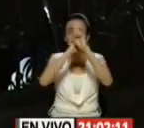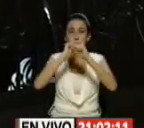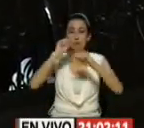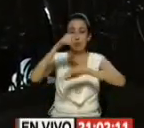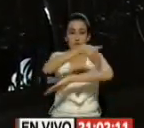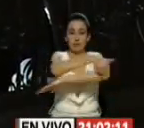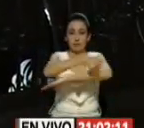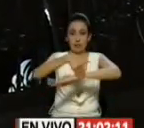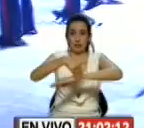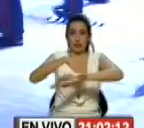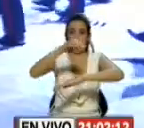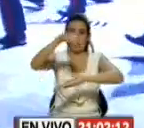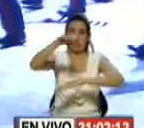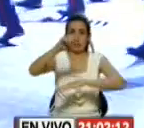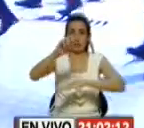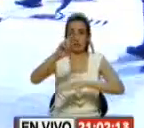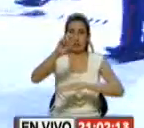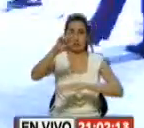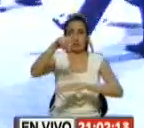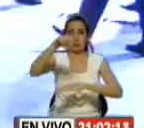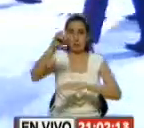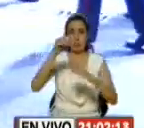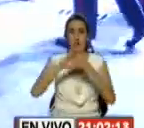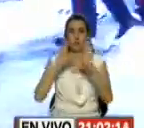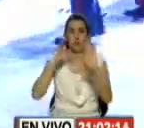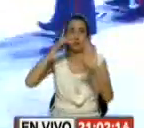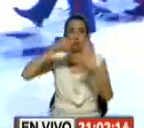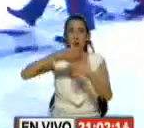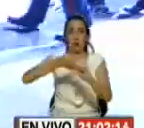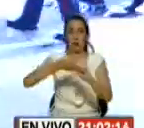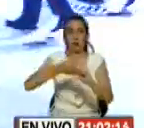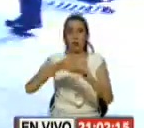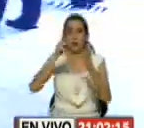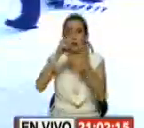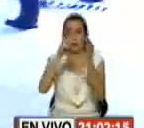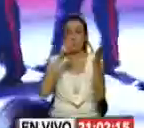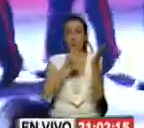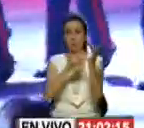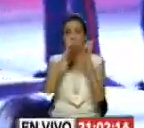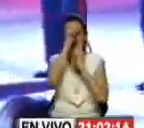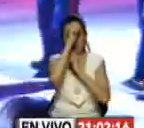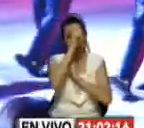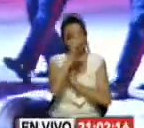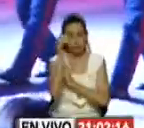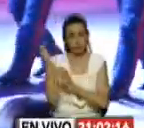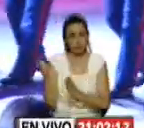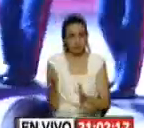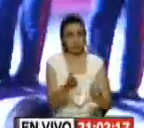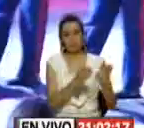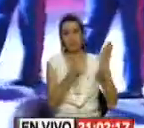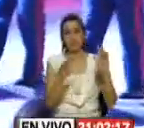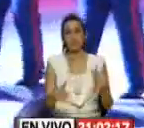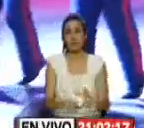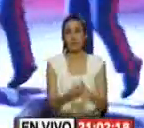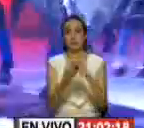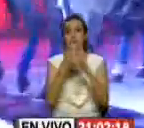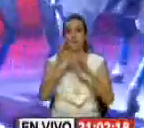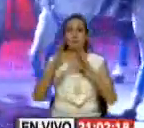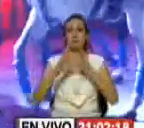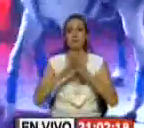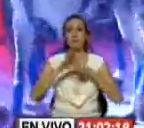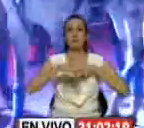calle García Moreno, los granaderos de Tarqui participaron de este acto castrense que inició con la entonación de